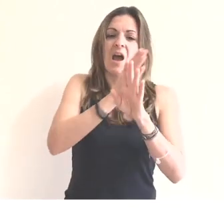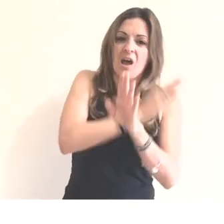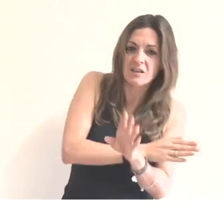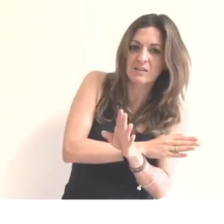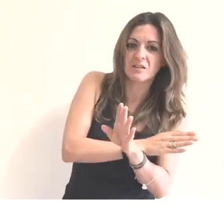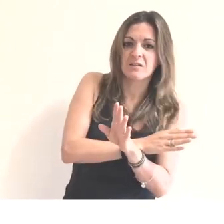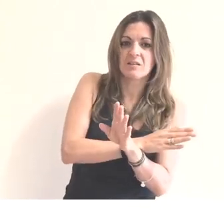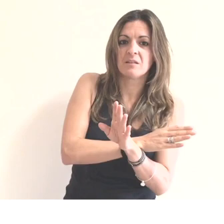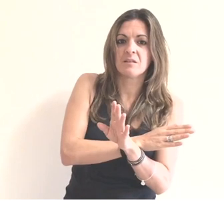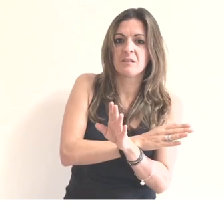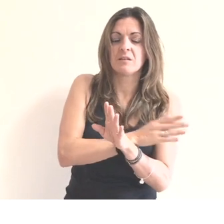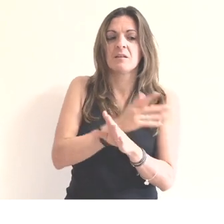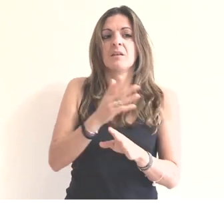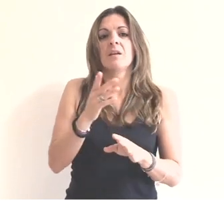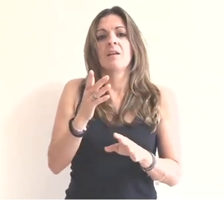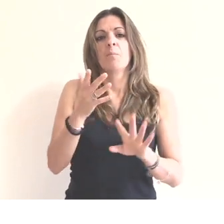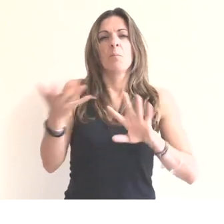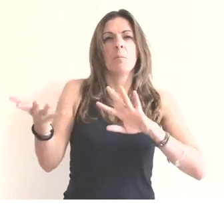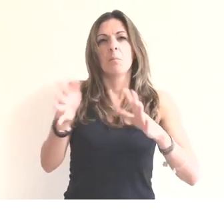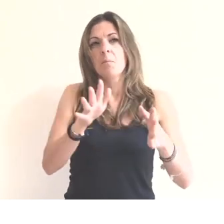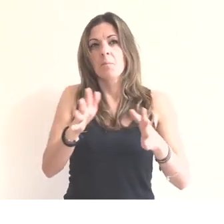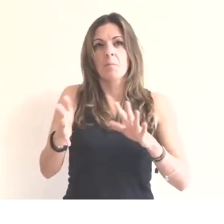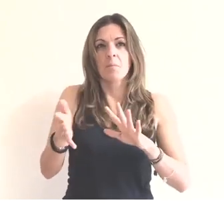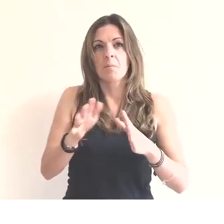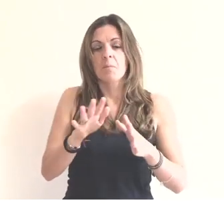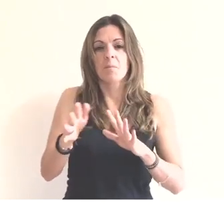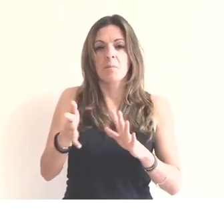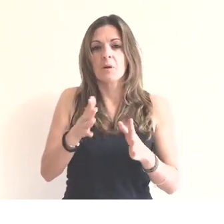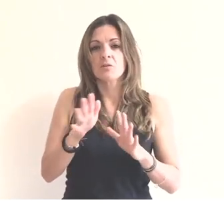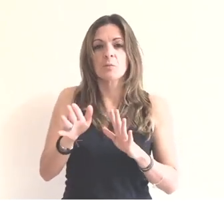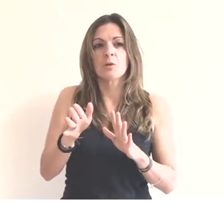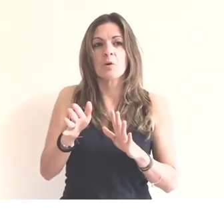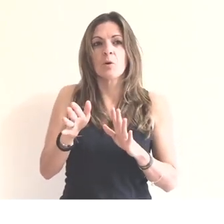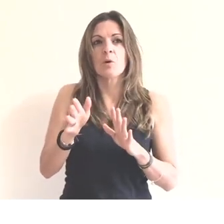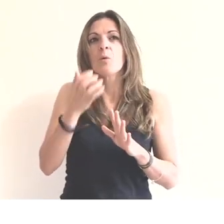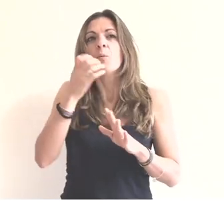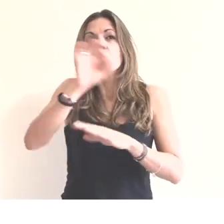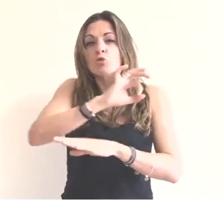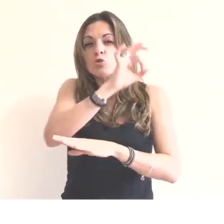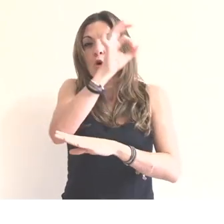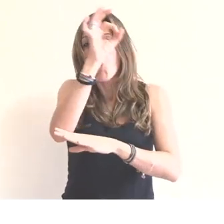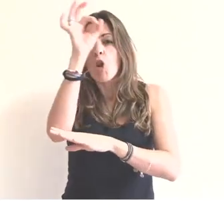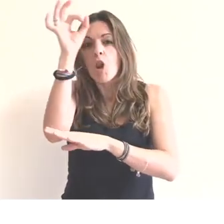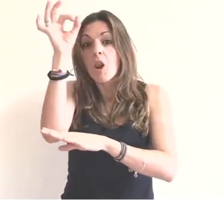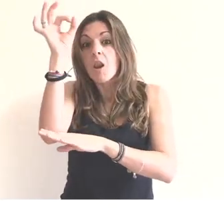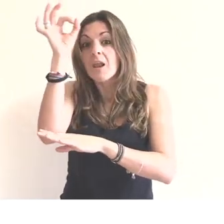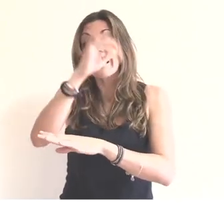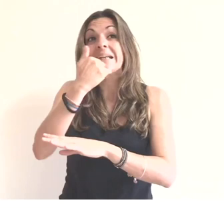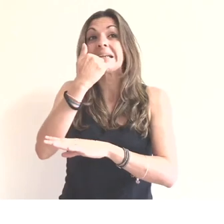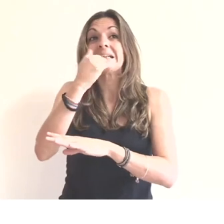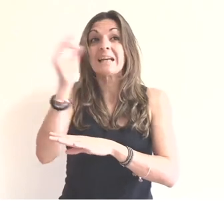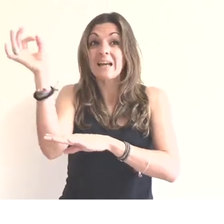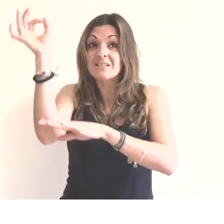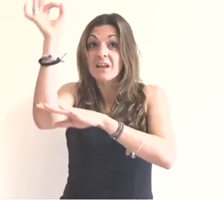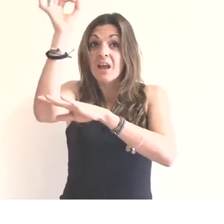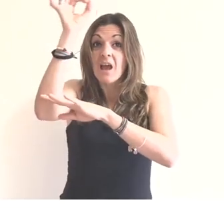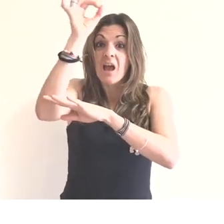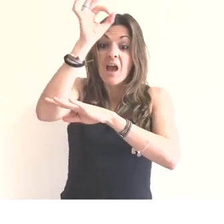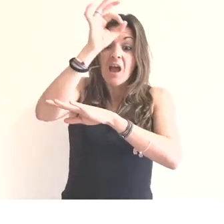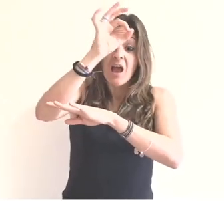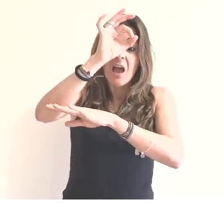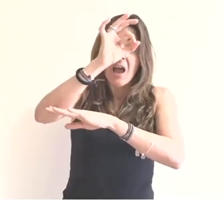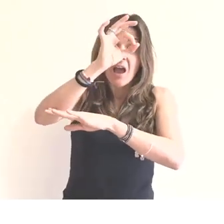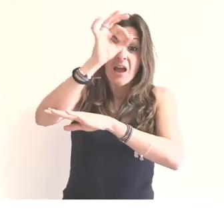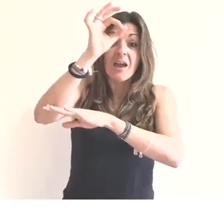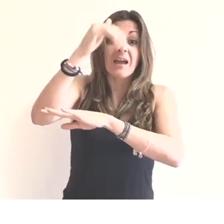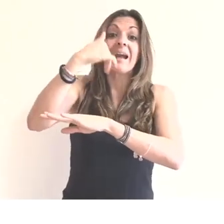ritmos naturales. Lo primero, intenta cenar, adelantar, si es que no lo haces ya, el horario de la cena a cuando antes,